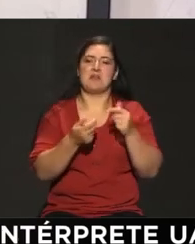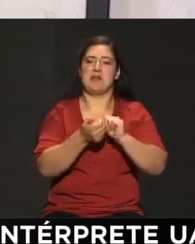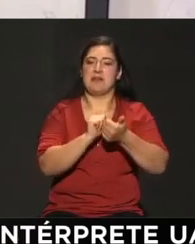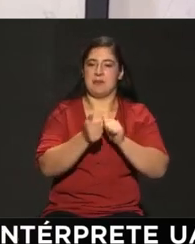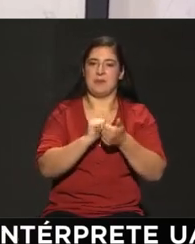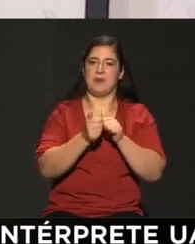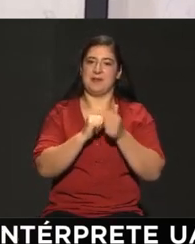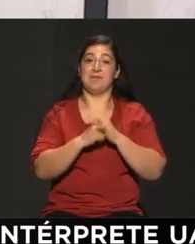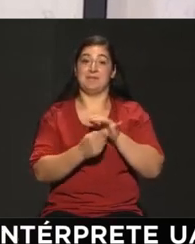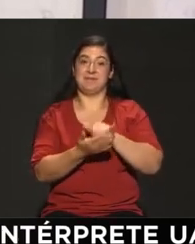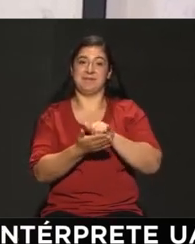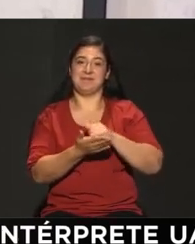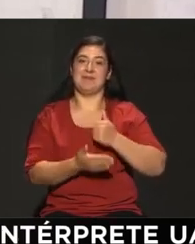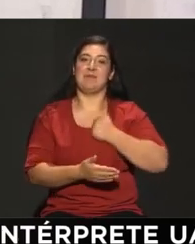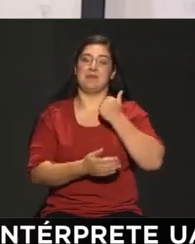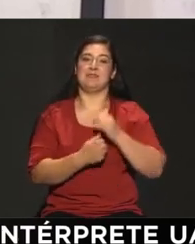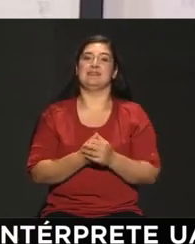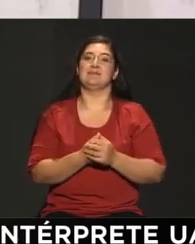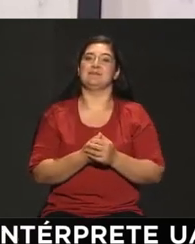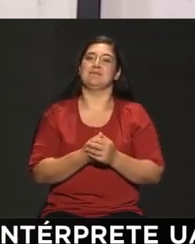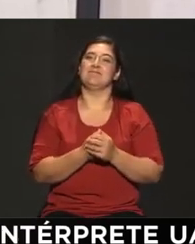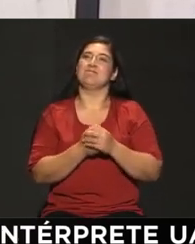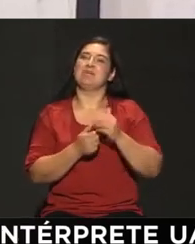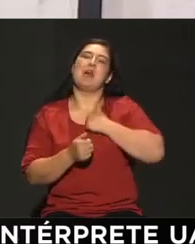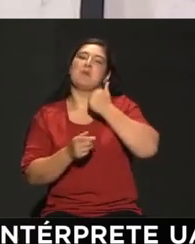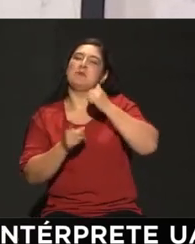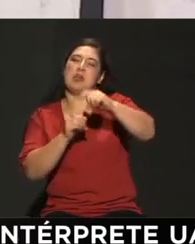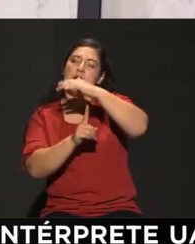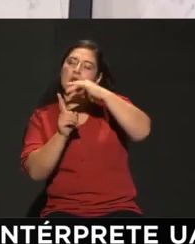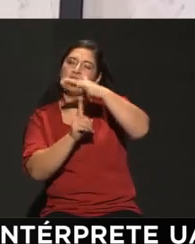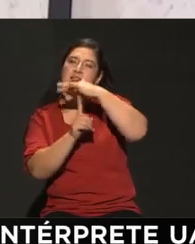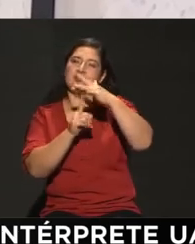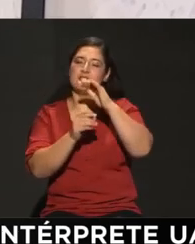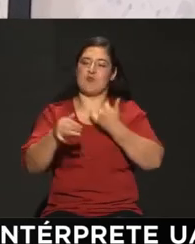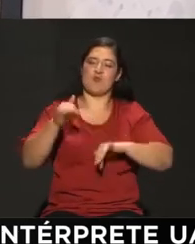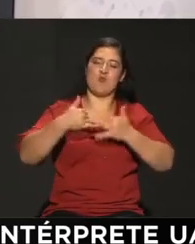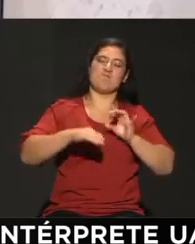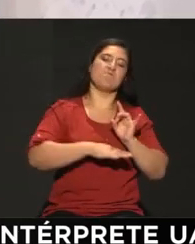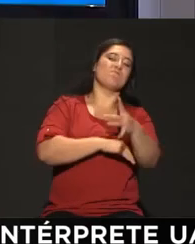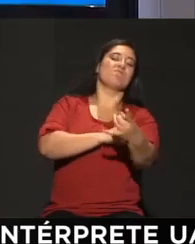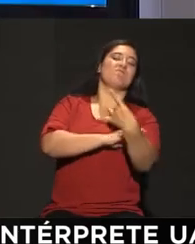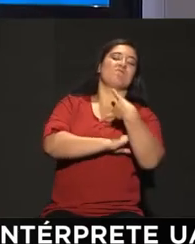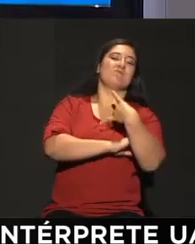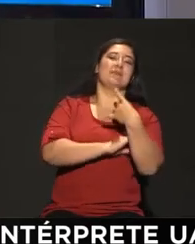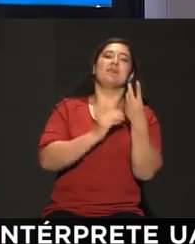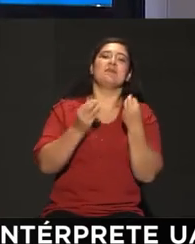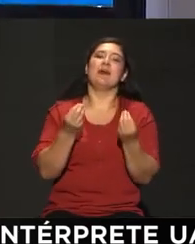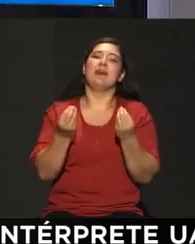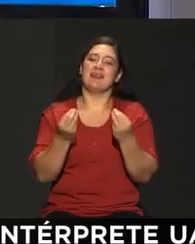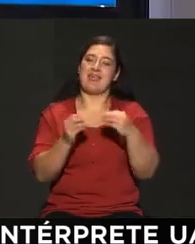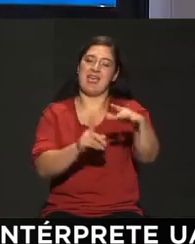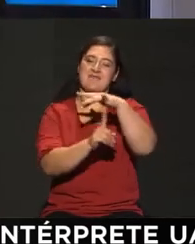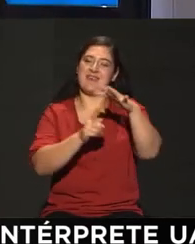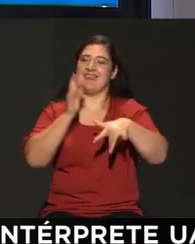Entonces aprovechamos unos contextos de juegos de reto, en este caso para los niños, para hacer un